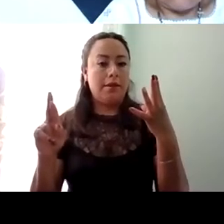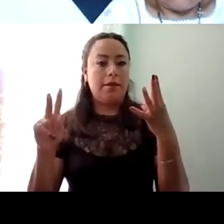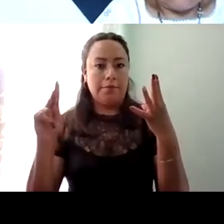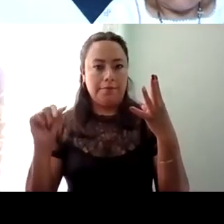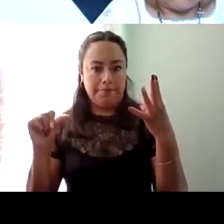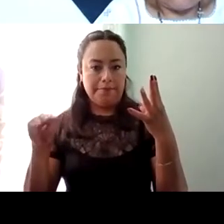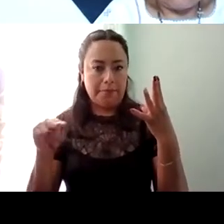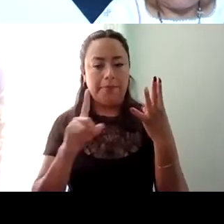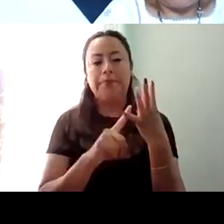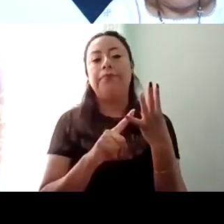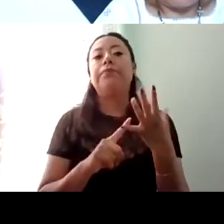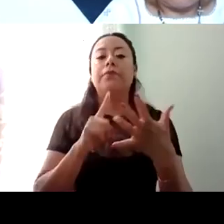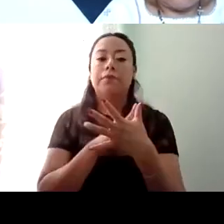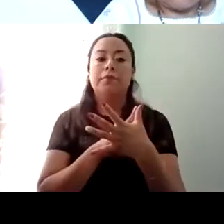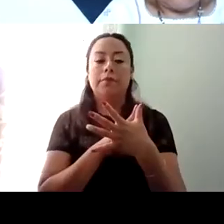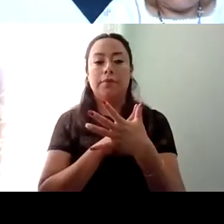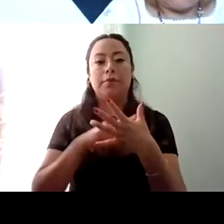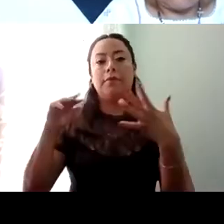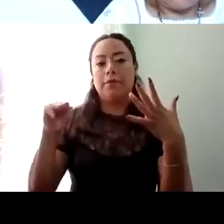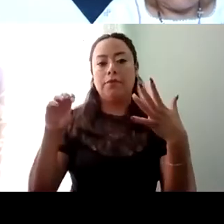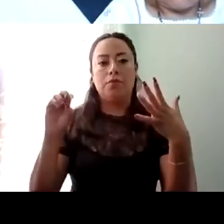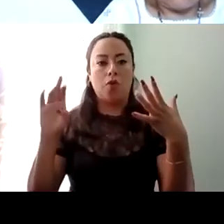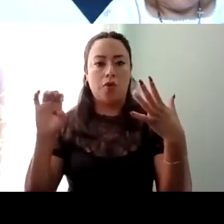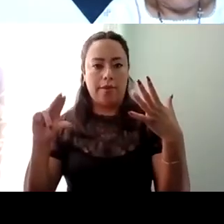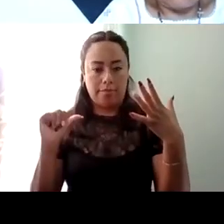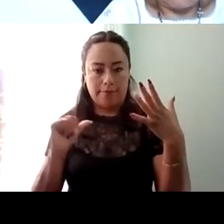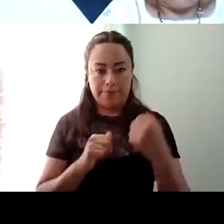Acción Nacional. Y 5, Partido Morena.